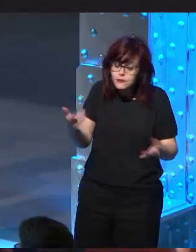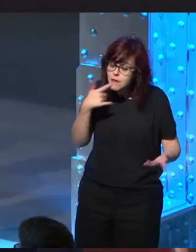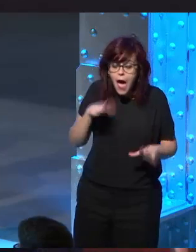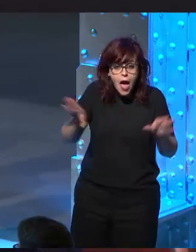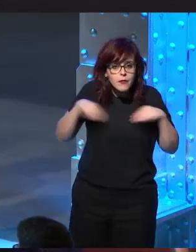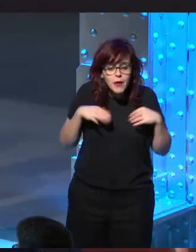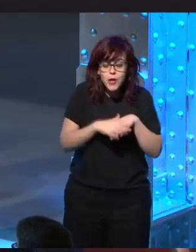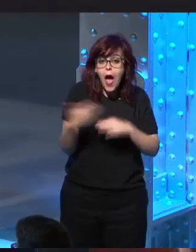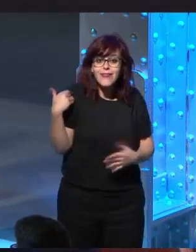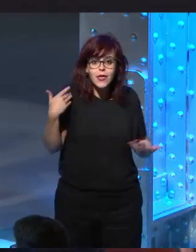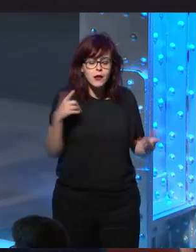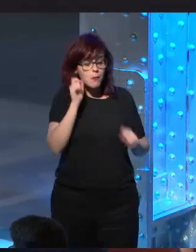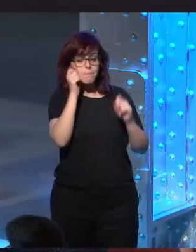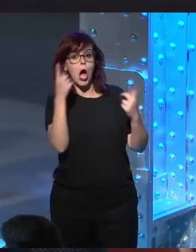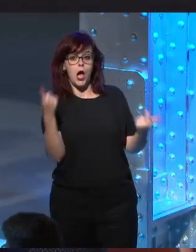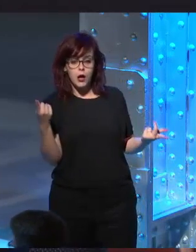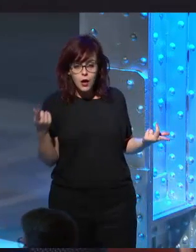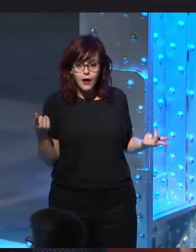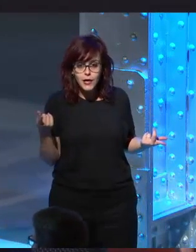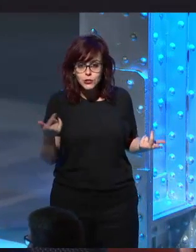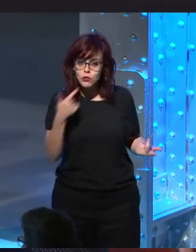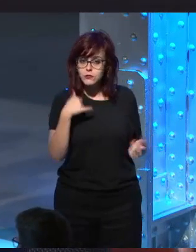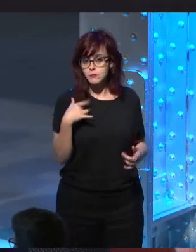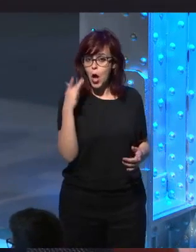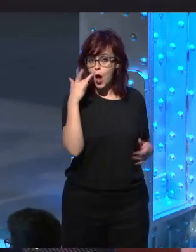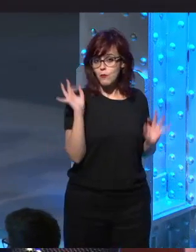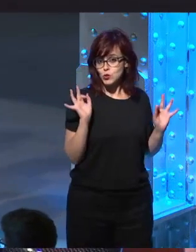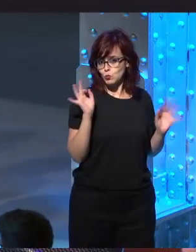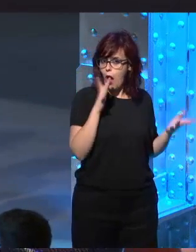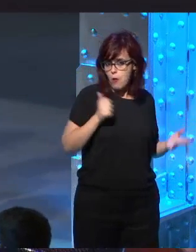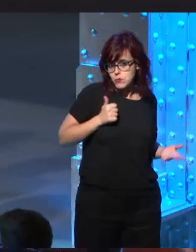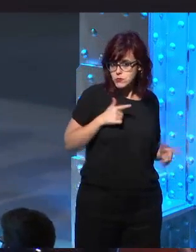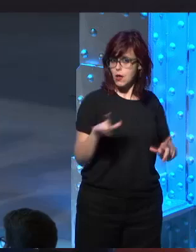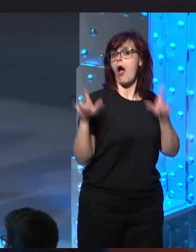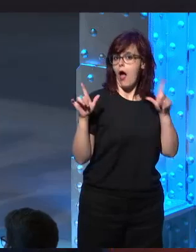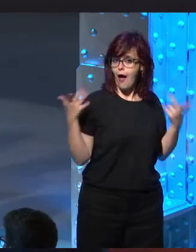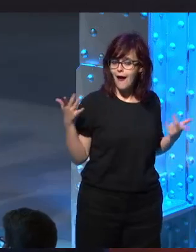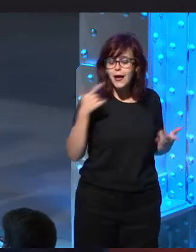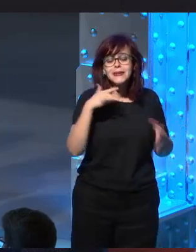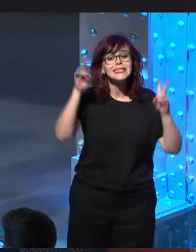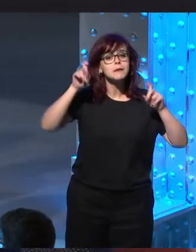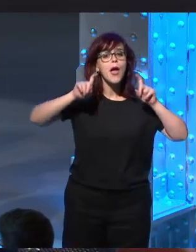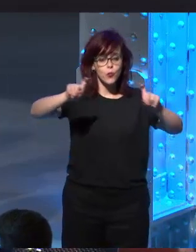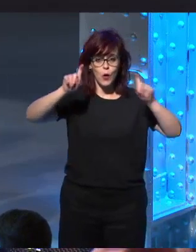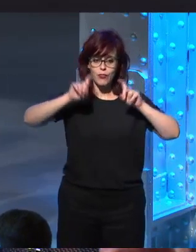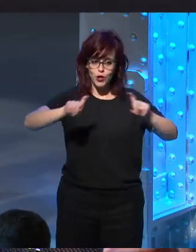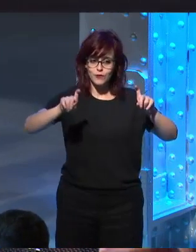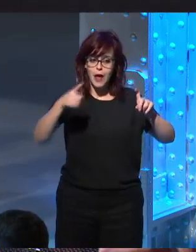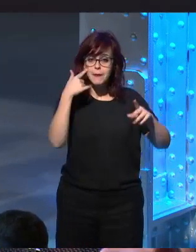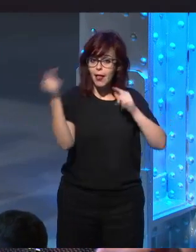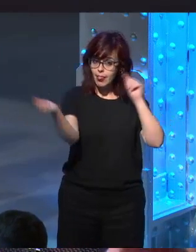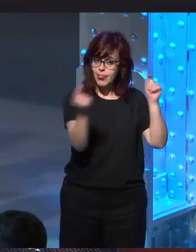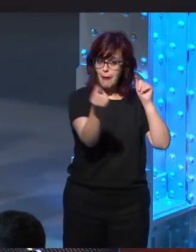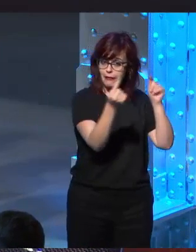enteré ayer, con lo cual a partir de ahora Pues que es sepas que voy a presumir. Claro. Bueno, entonces toda la educación... Al que quiere